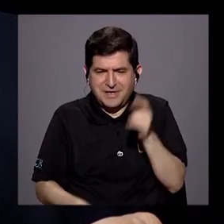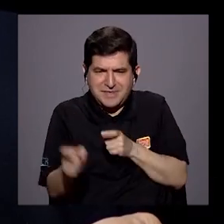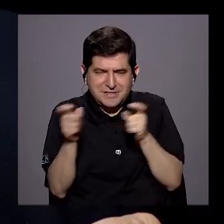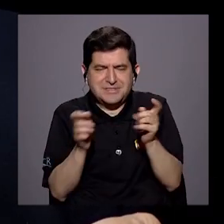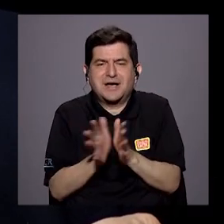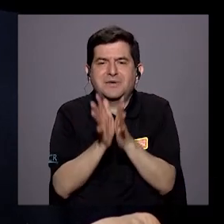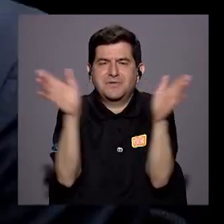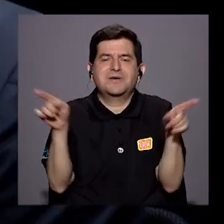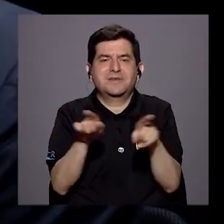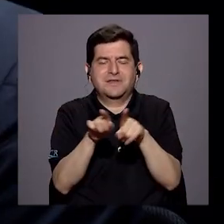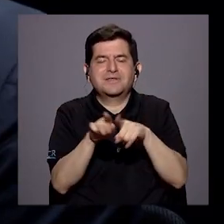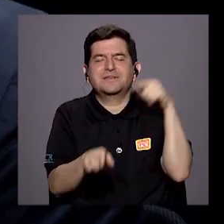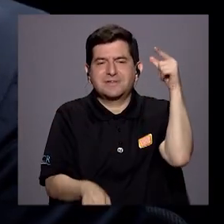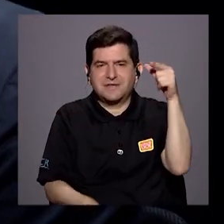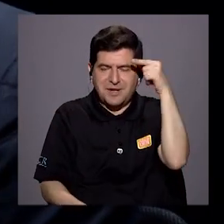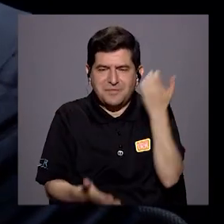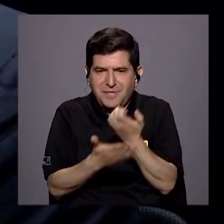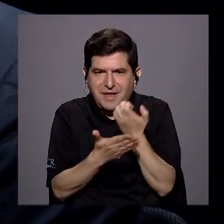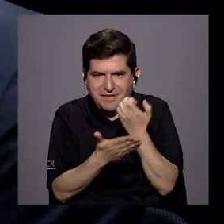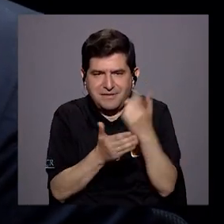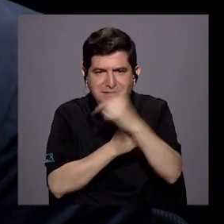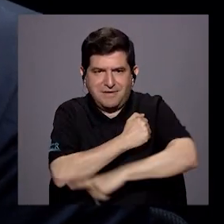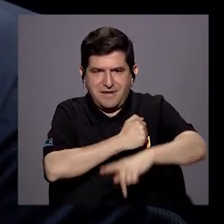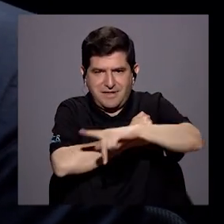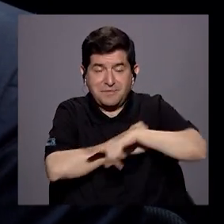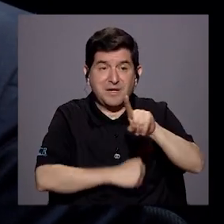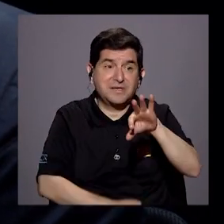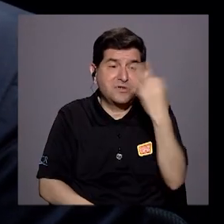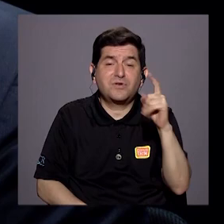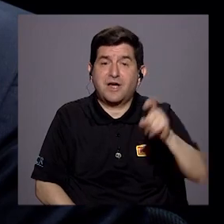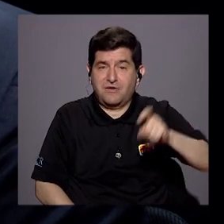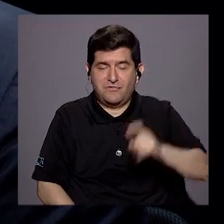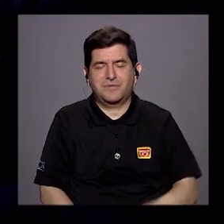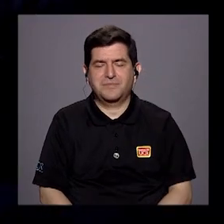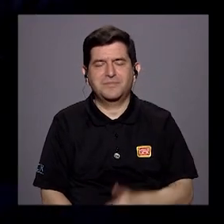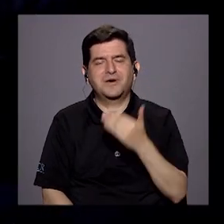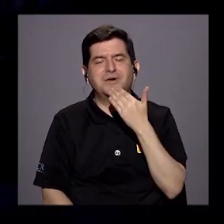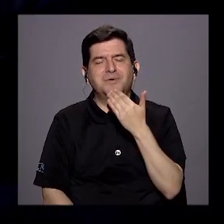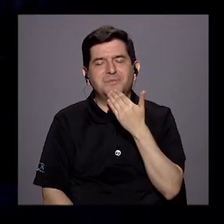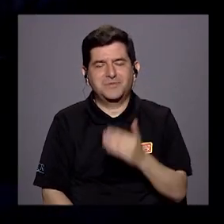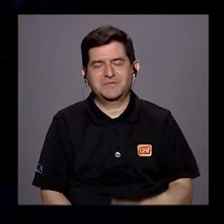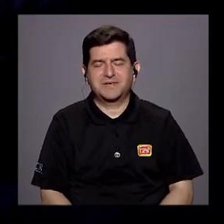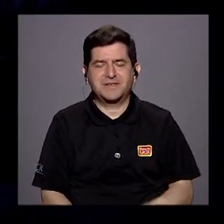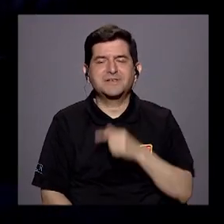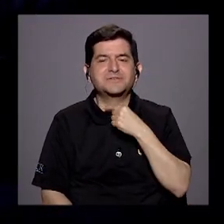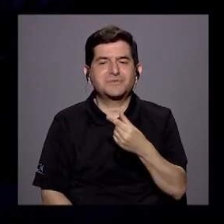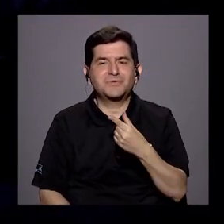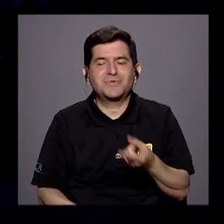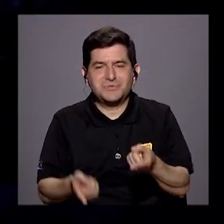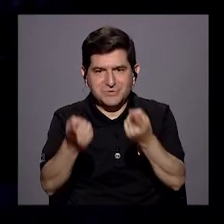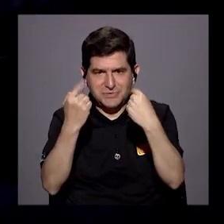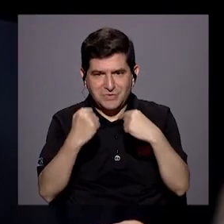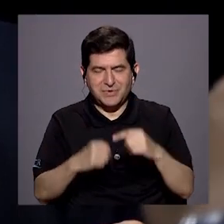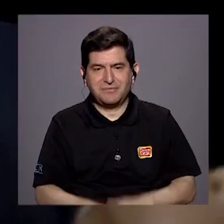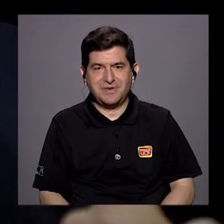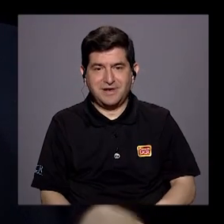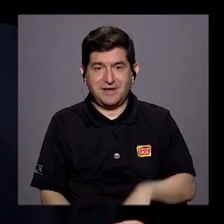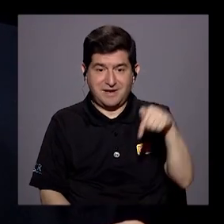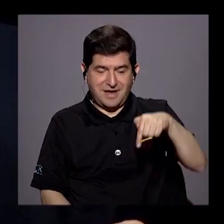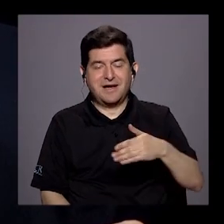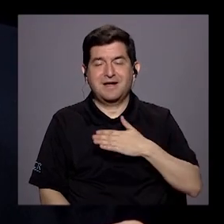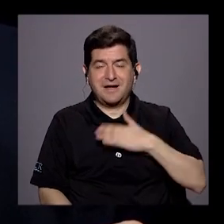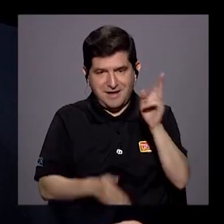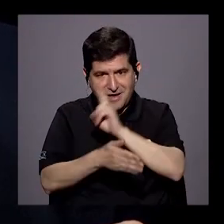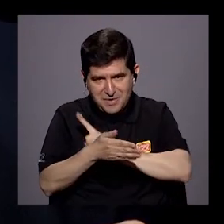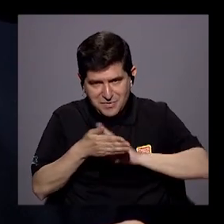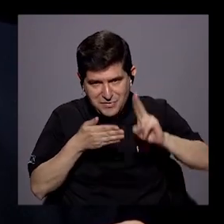administración pública y también obviamente de la economía que este país del humo necesita ser es lo malo un gran gusto estar aquí en la estación de amigos